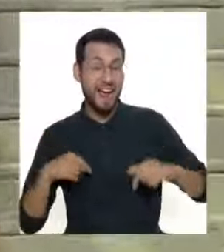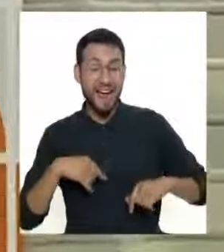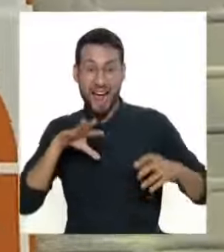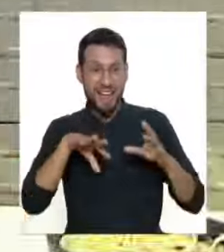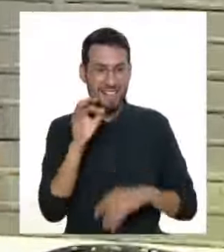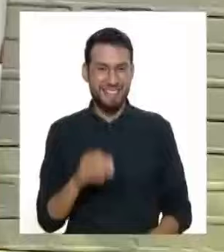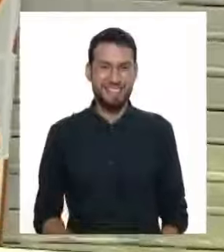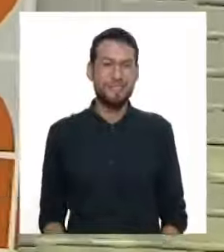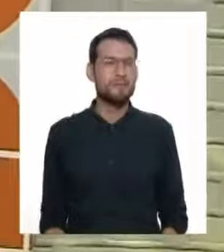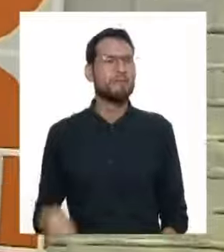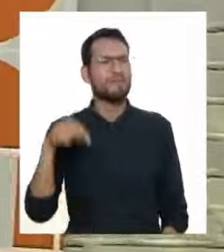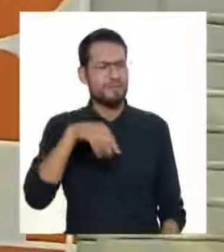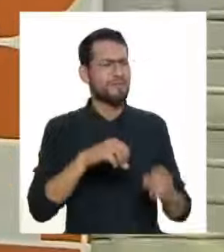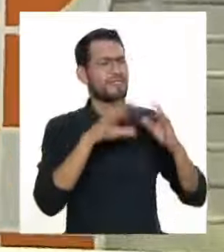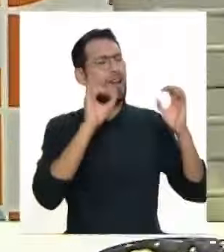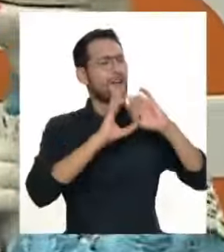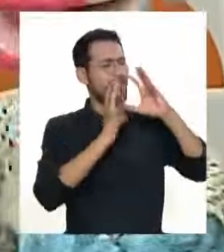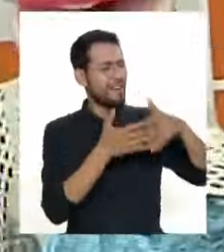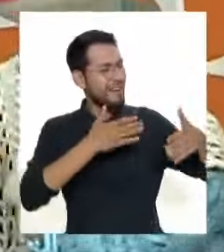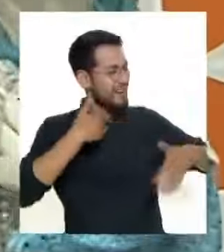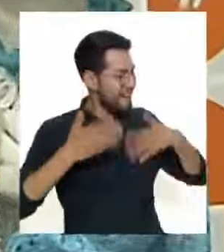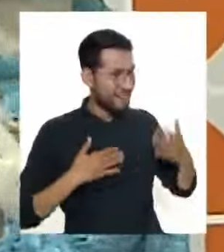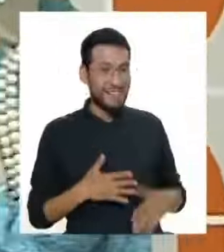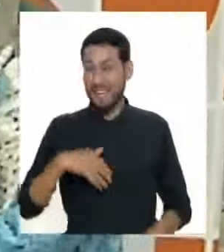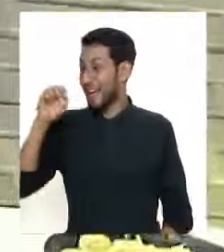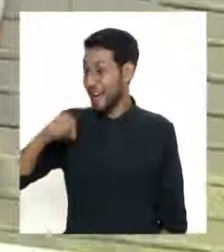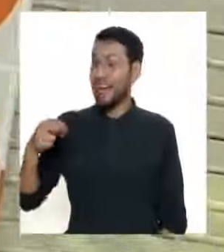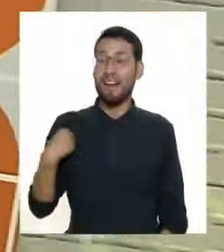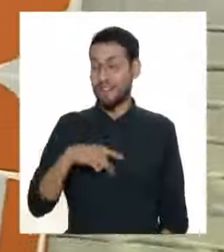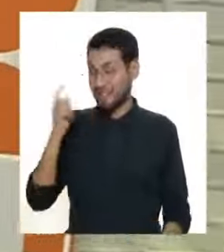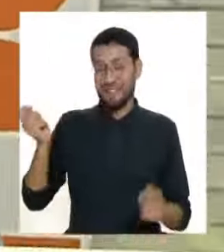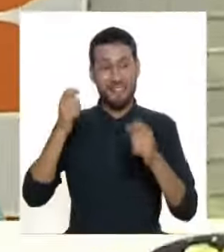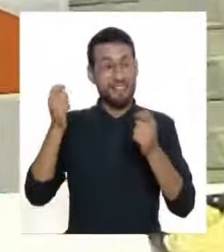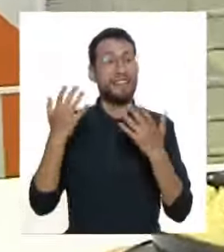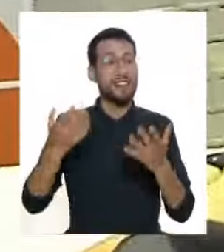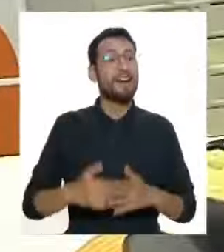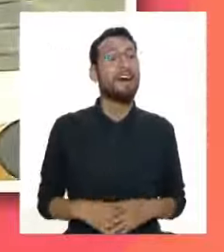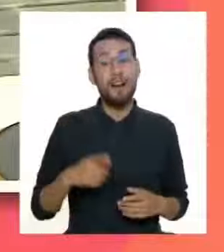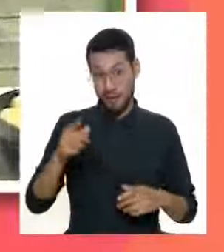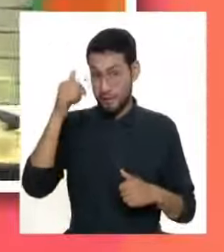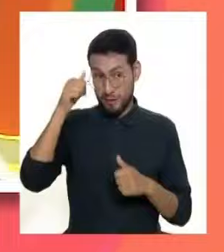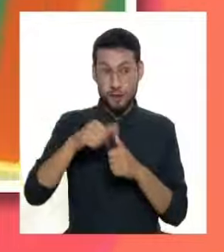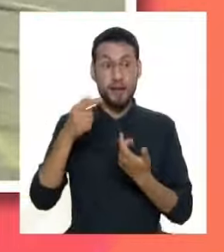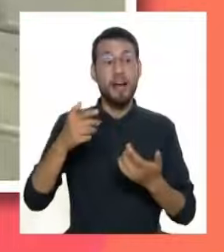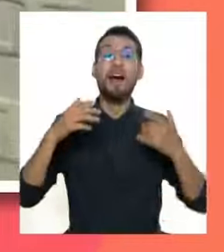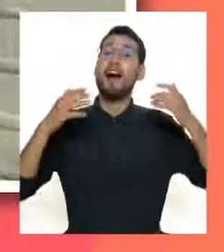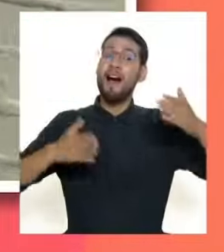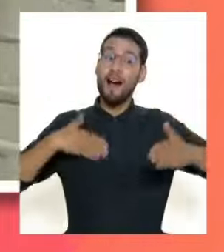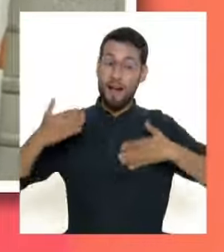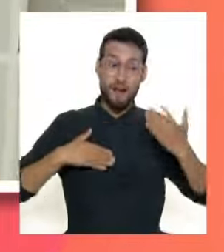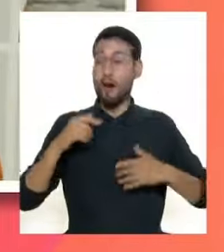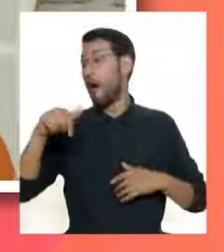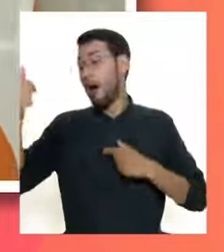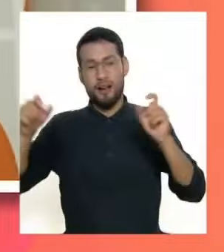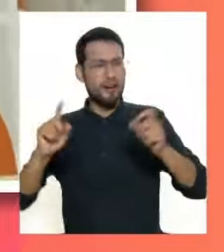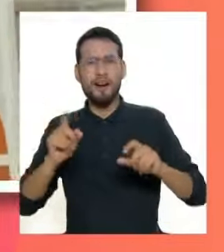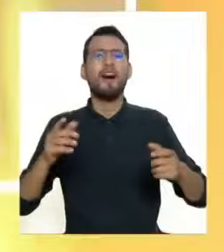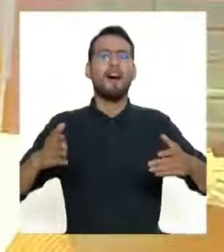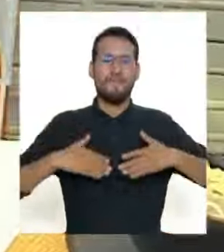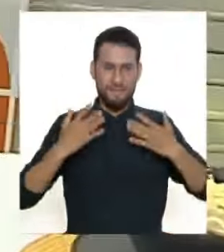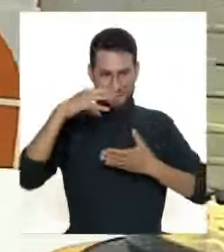encontrará. Felicidad, Día Mundial de la Felicidad. Oye, sí, hay que celebrar. Ajá. Y descubran algo importante. La felicidad no está en los demás, la felicidad